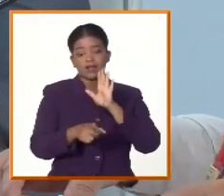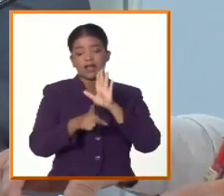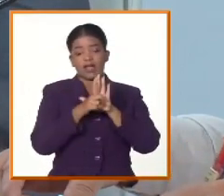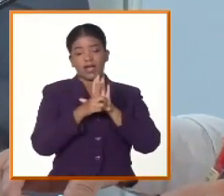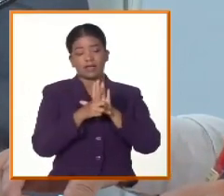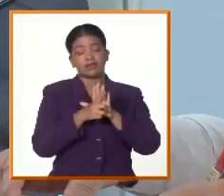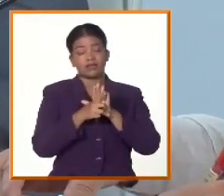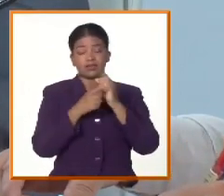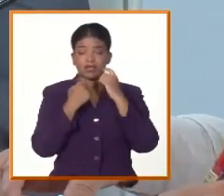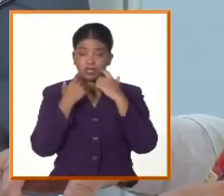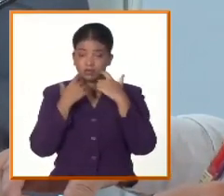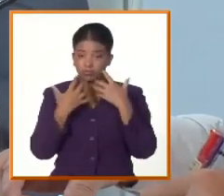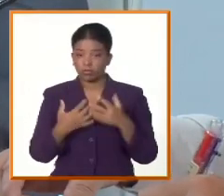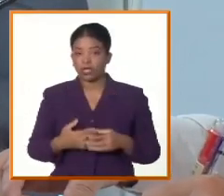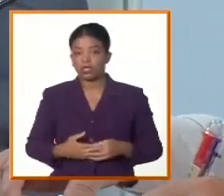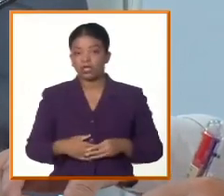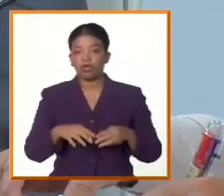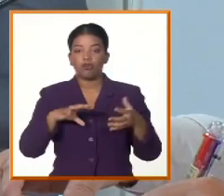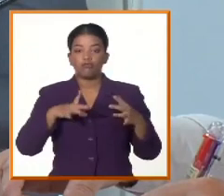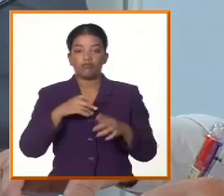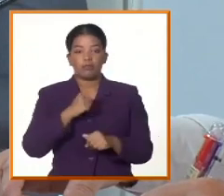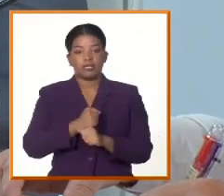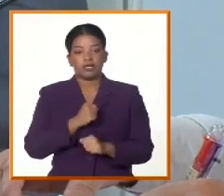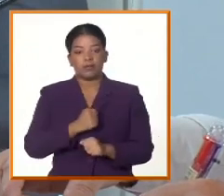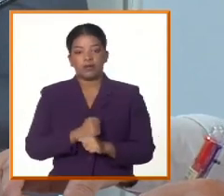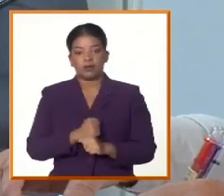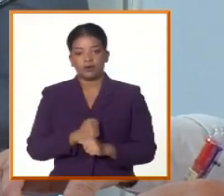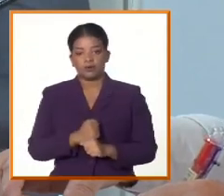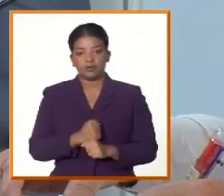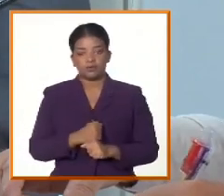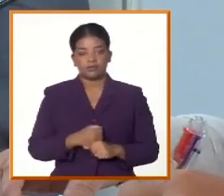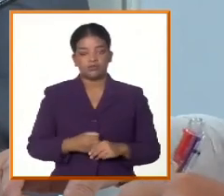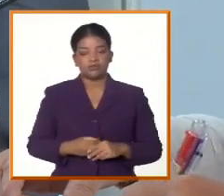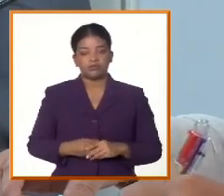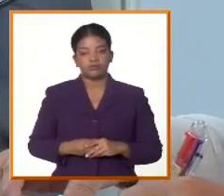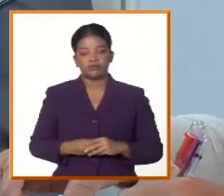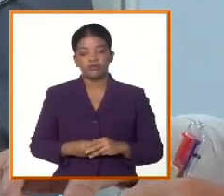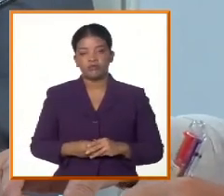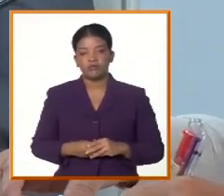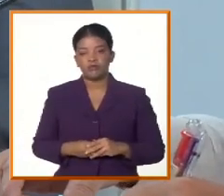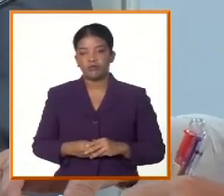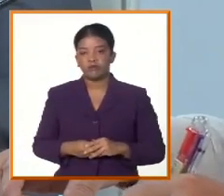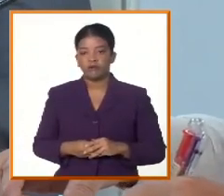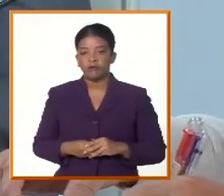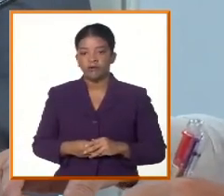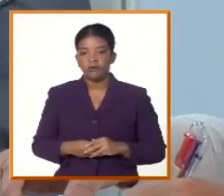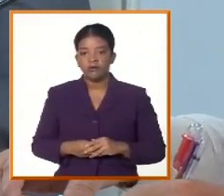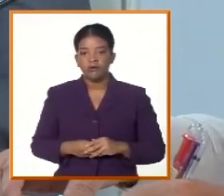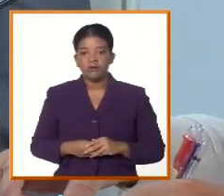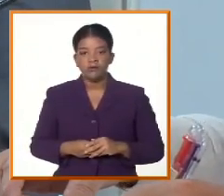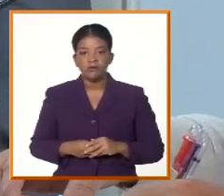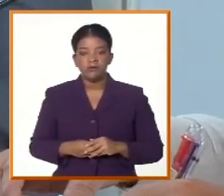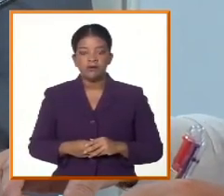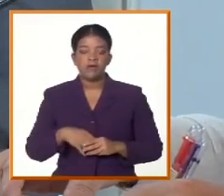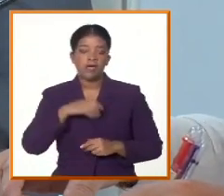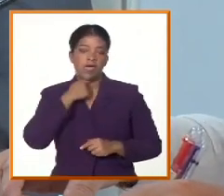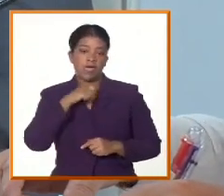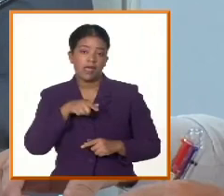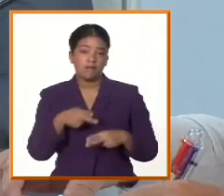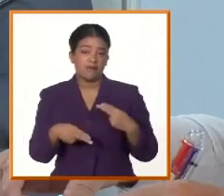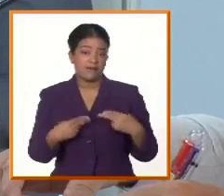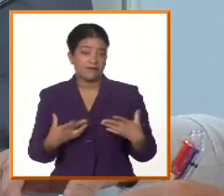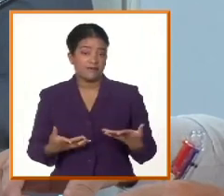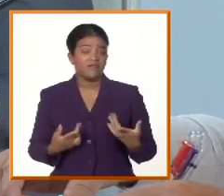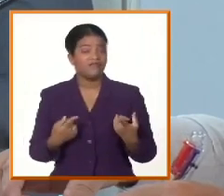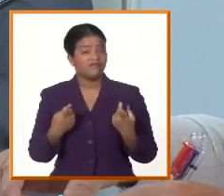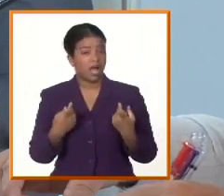Entonces es una herramienta de trabajo en la que se trabaja en la implementación Y concreción tenemos un ejemplo de lo que se ha hecho aunque nos falta mucho todavía mientras el